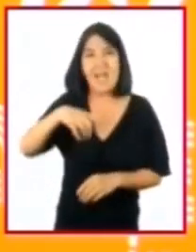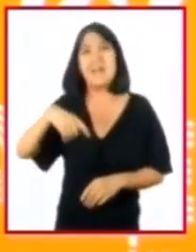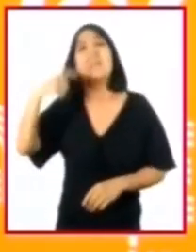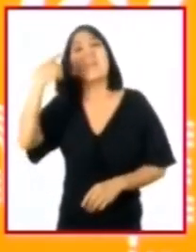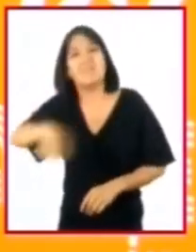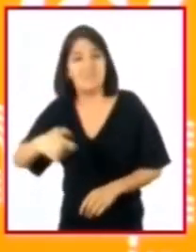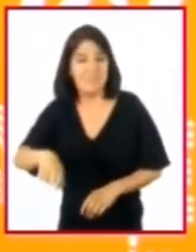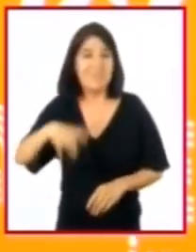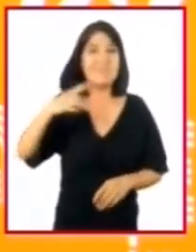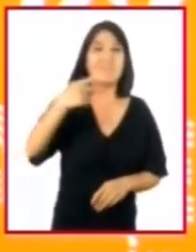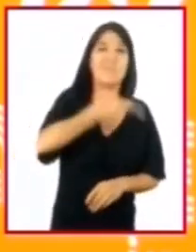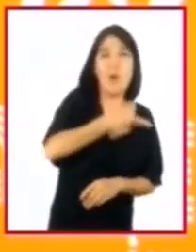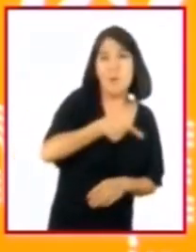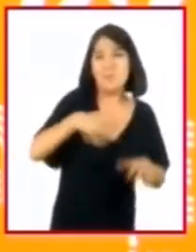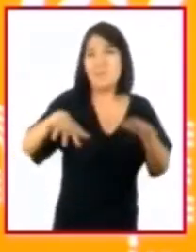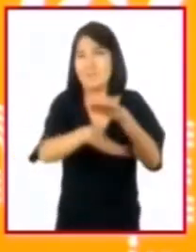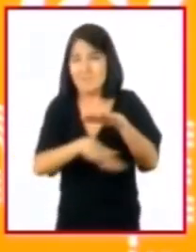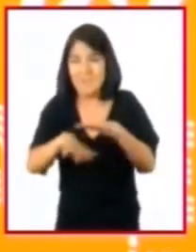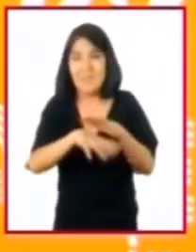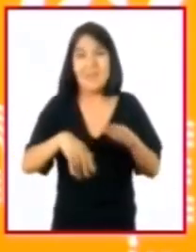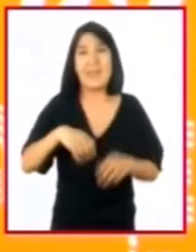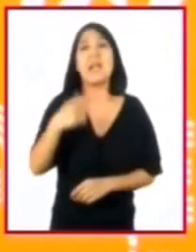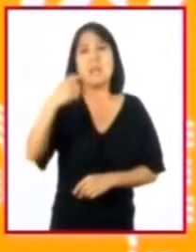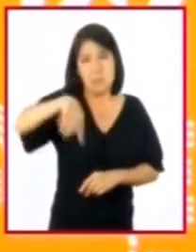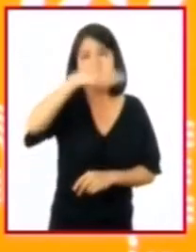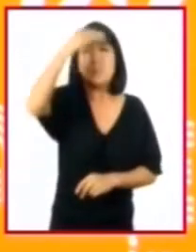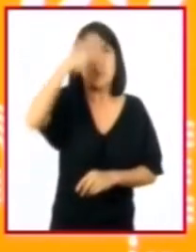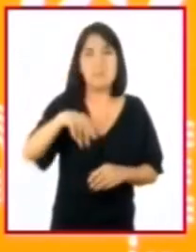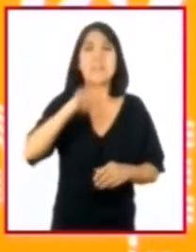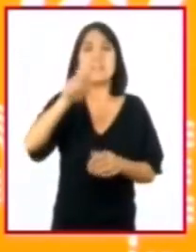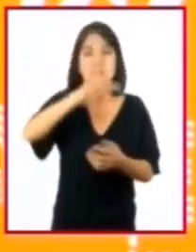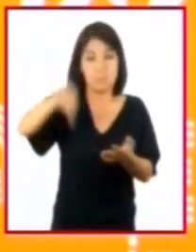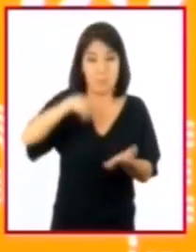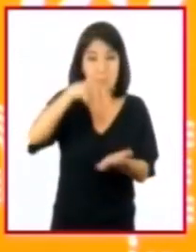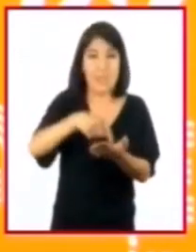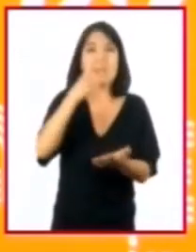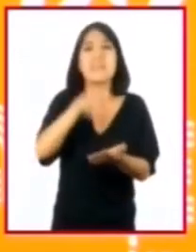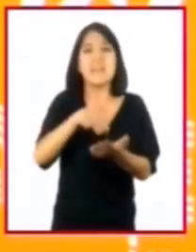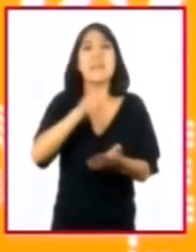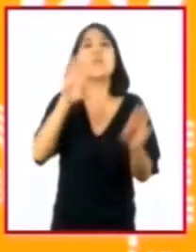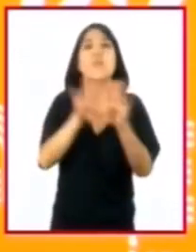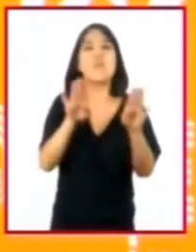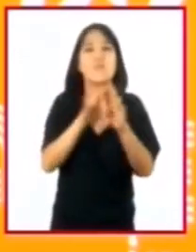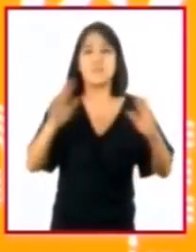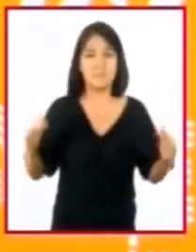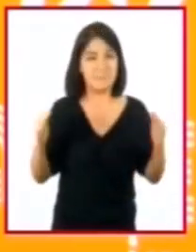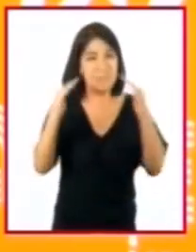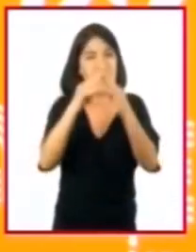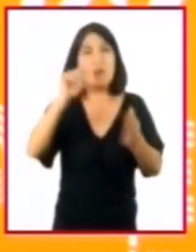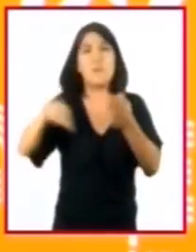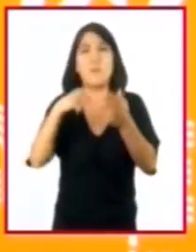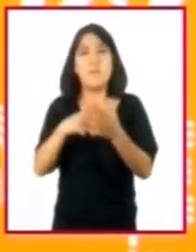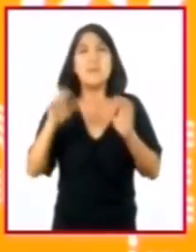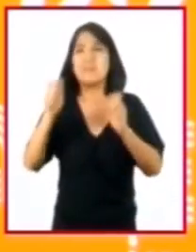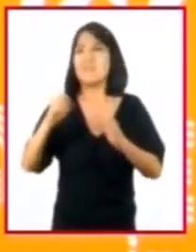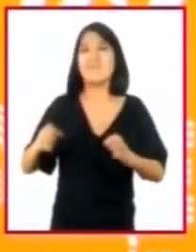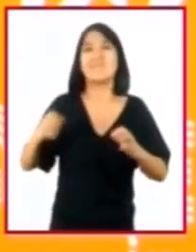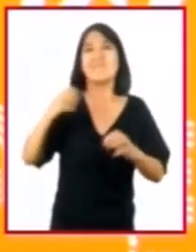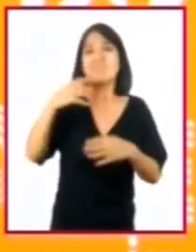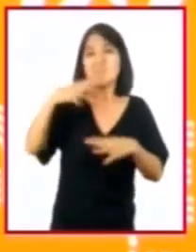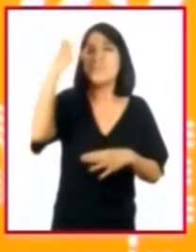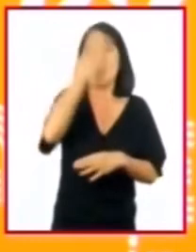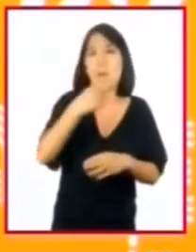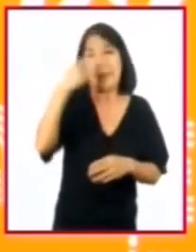sociales. Sabemos que en la parte central, por lo general, se encontraban grandes edificaciones donde se realizaban las